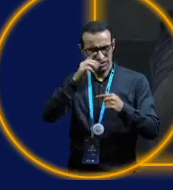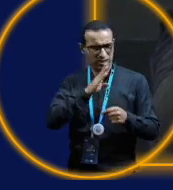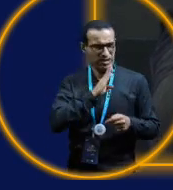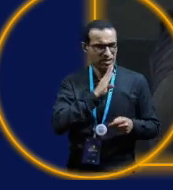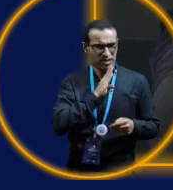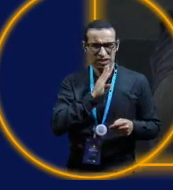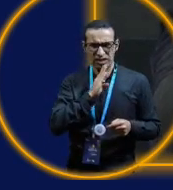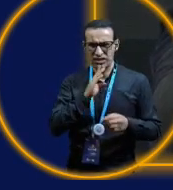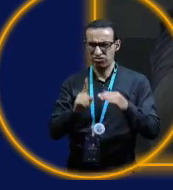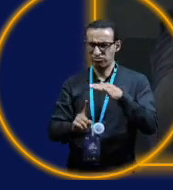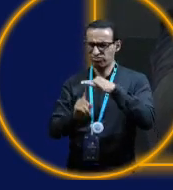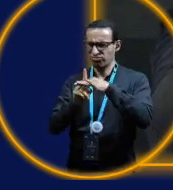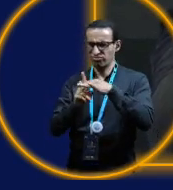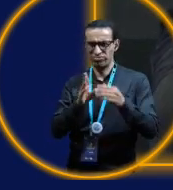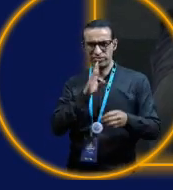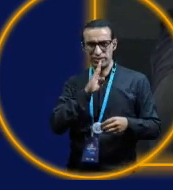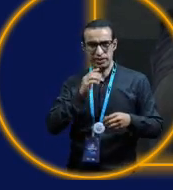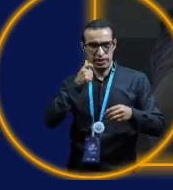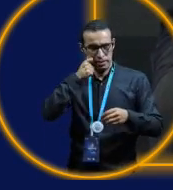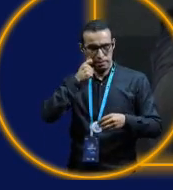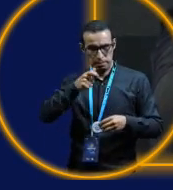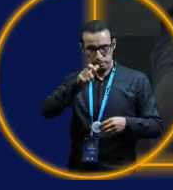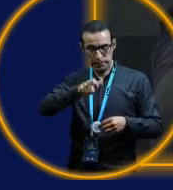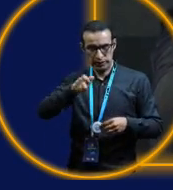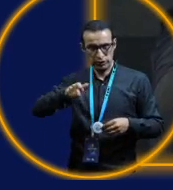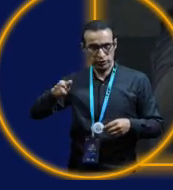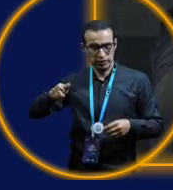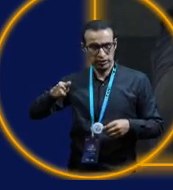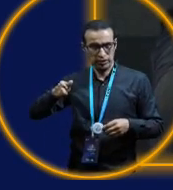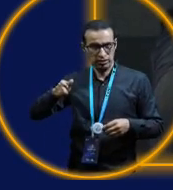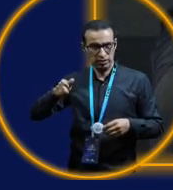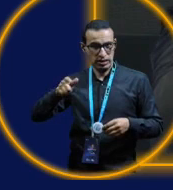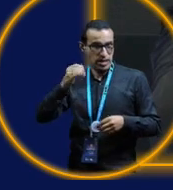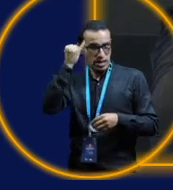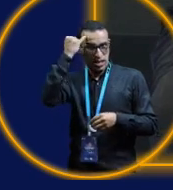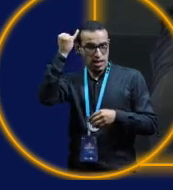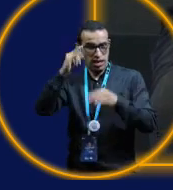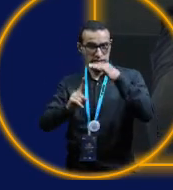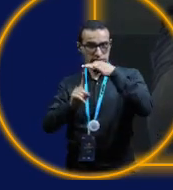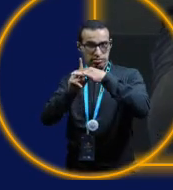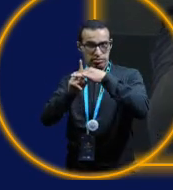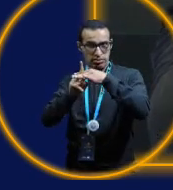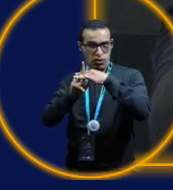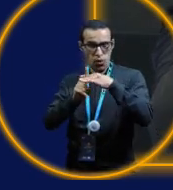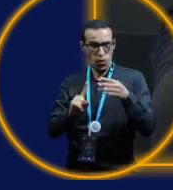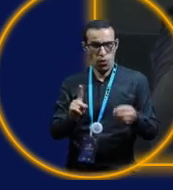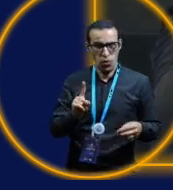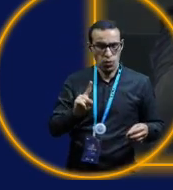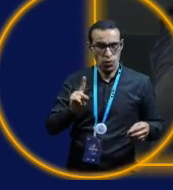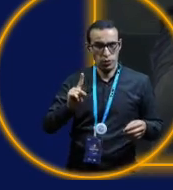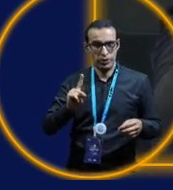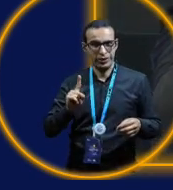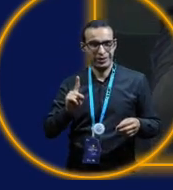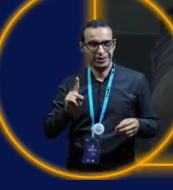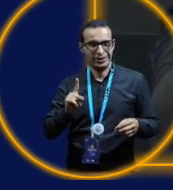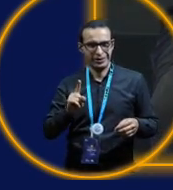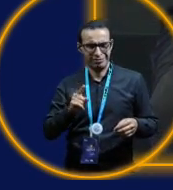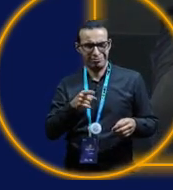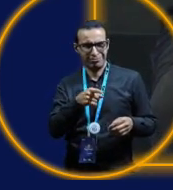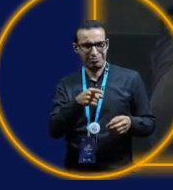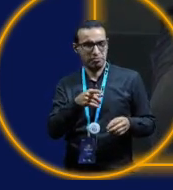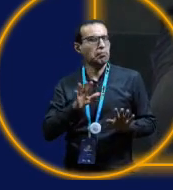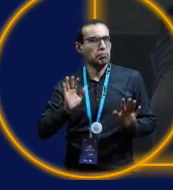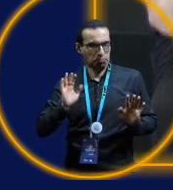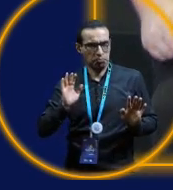no está hecho por humano Tal vez eso se siente cuando hay algo que no es creado por un ser humano pero